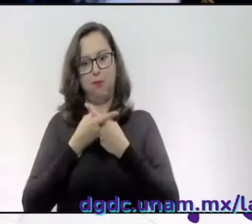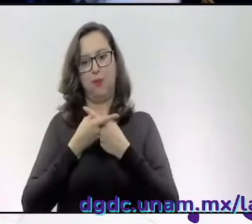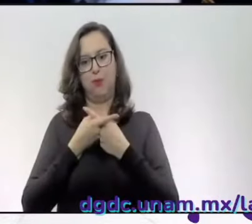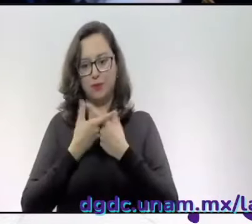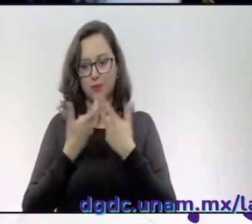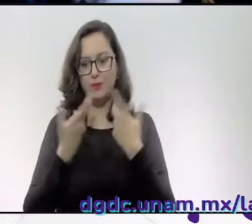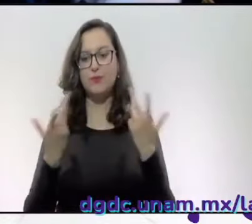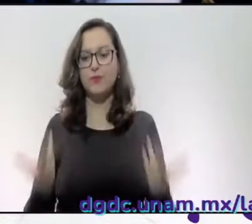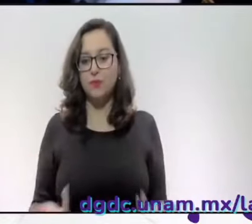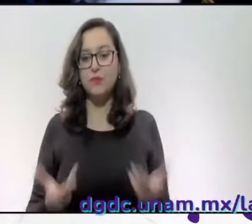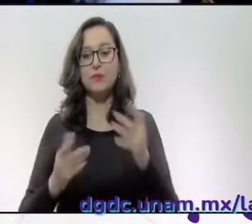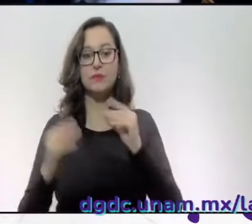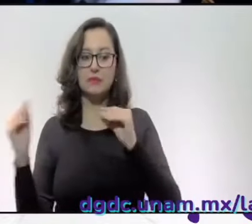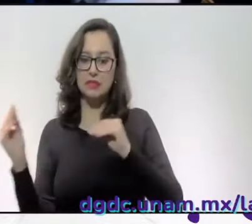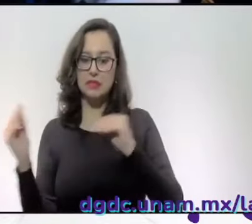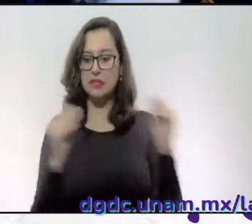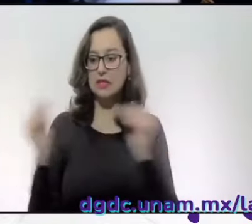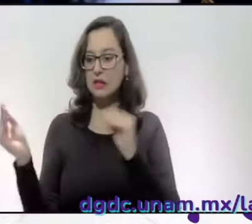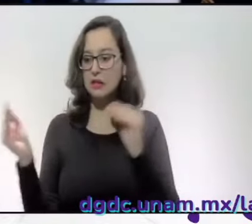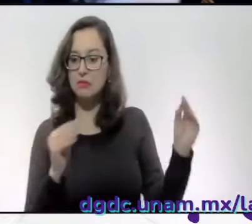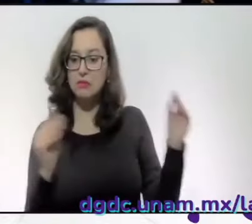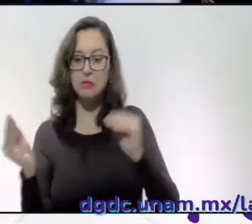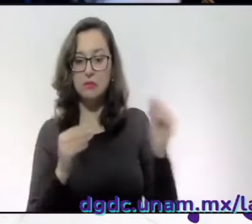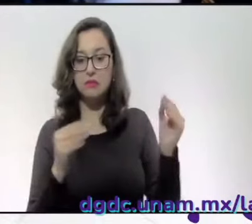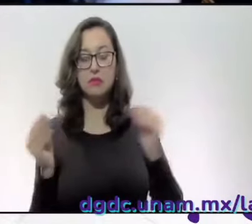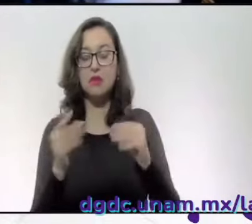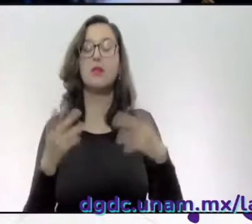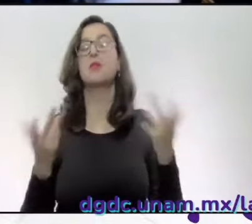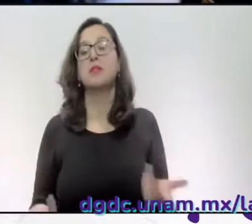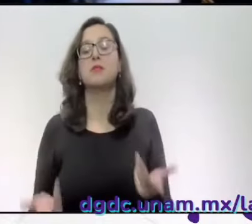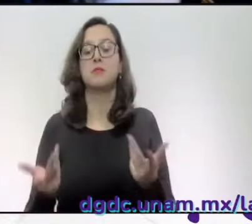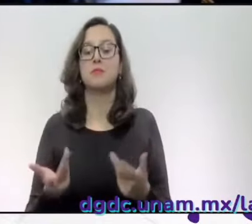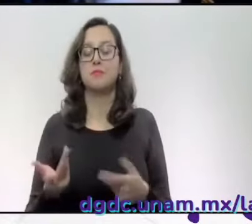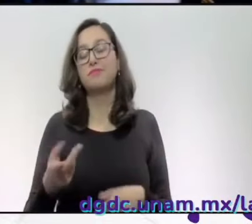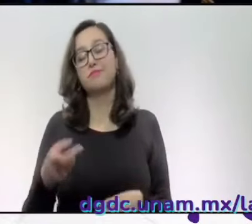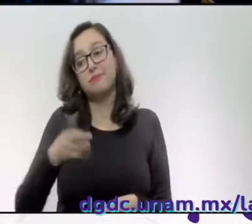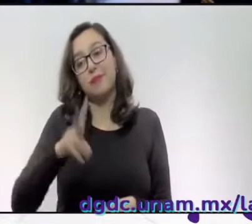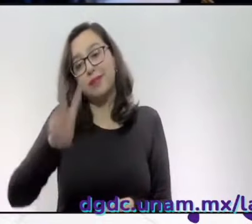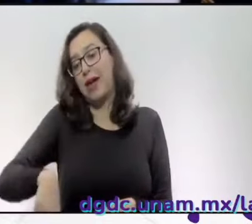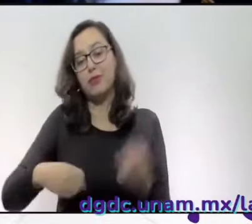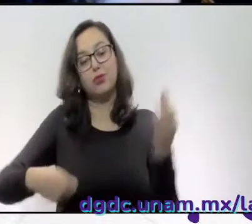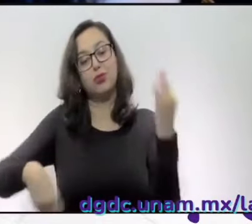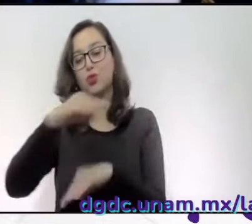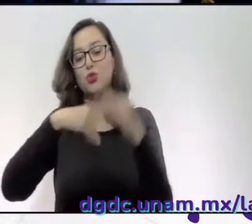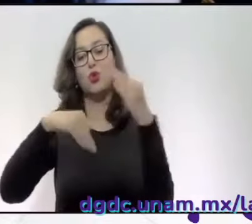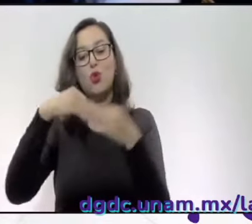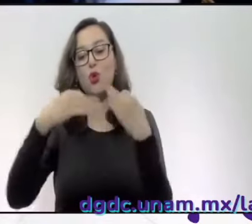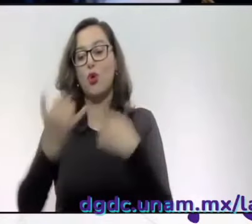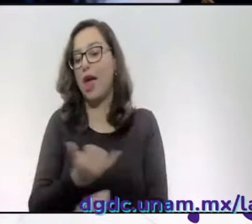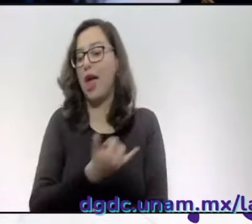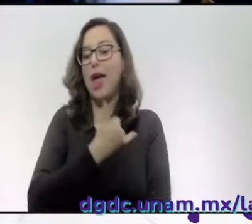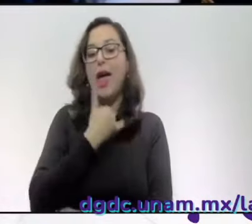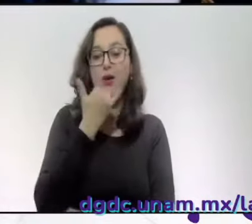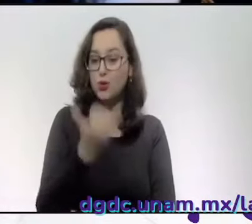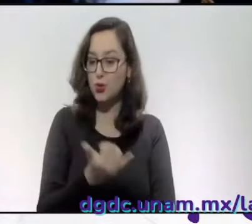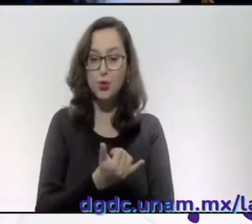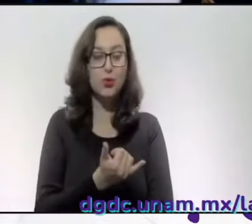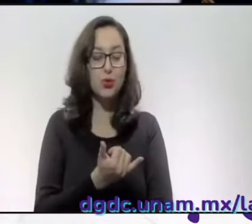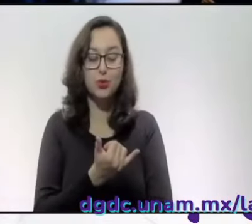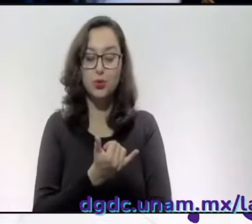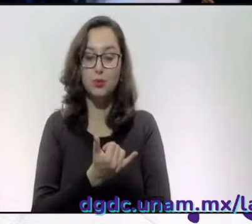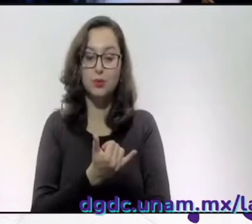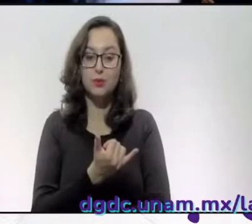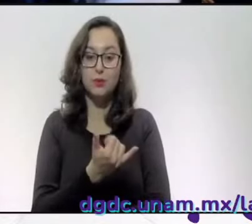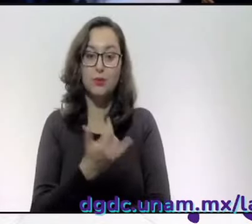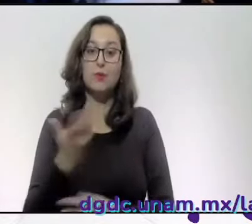Y el debate, pues en ese momento lo perdieron los físicos. En ese momento los físicos estaban equivocados pensando que el universo era mucho más joven de lo que era.